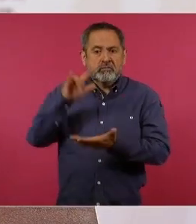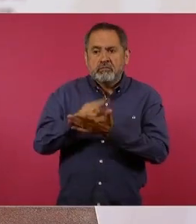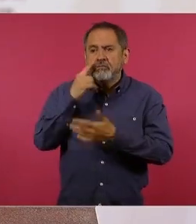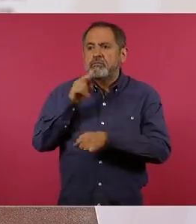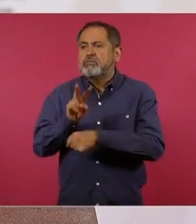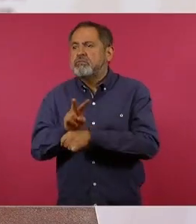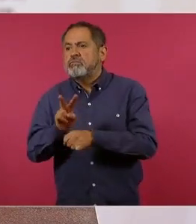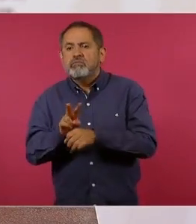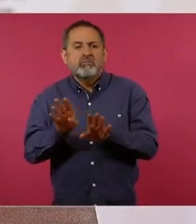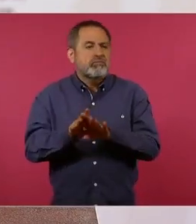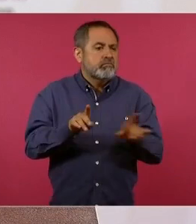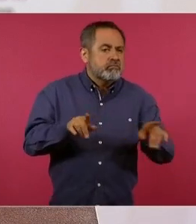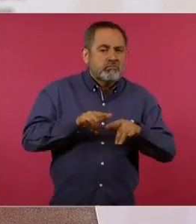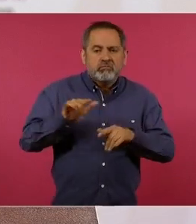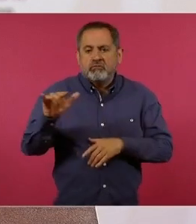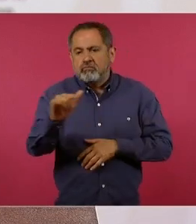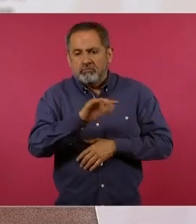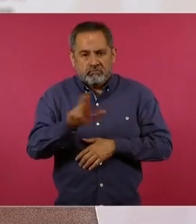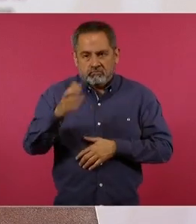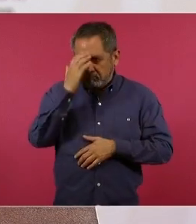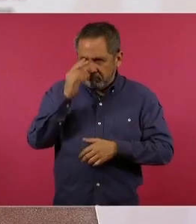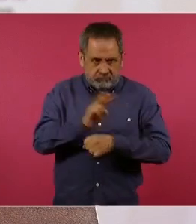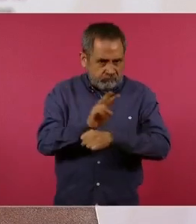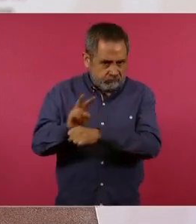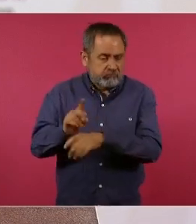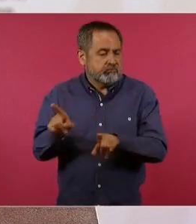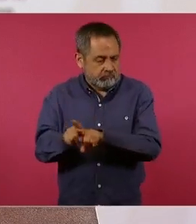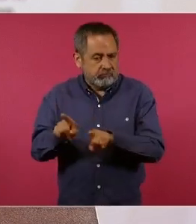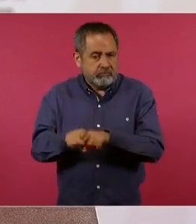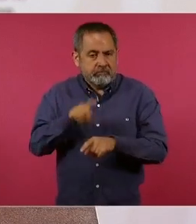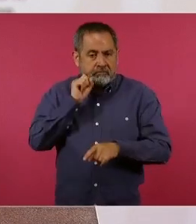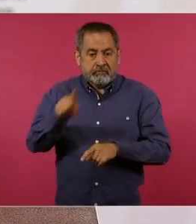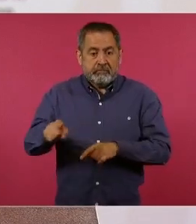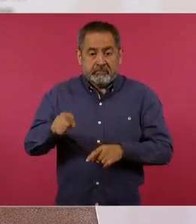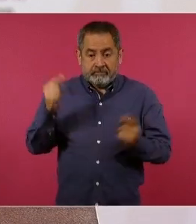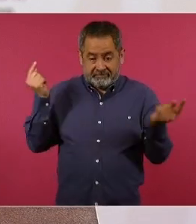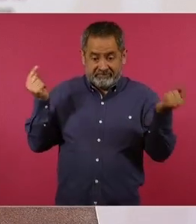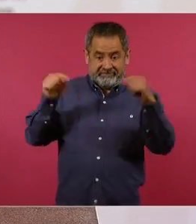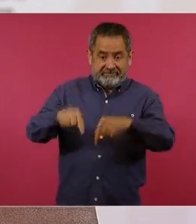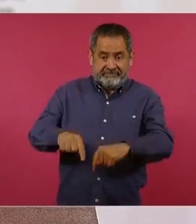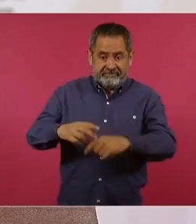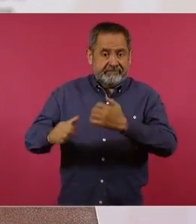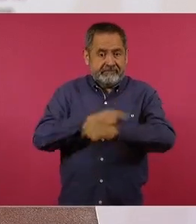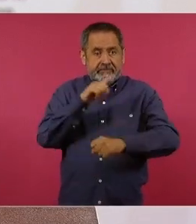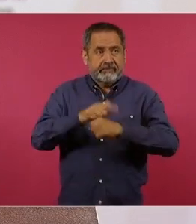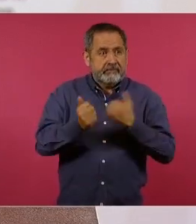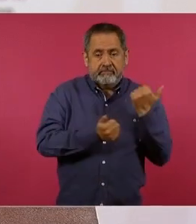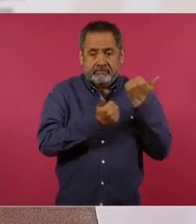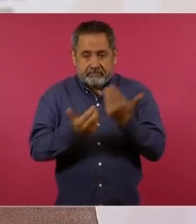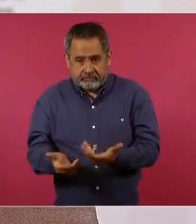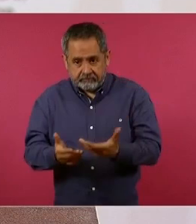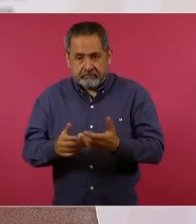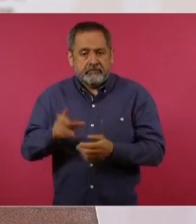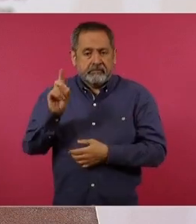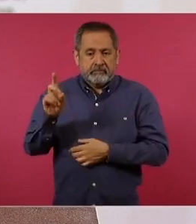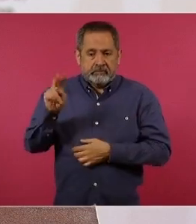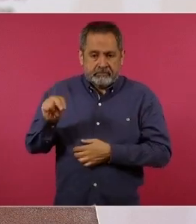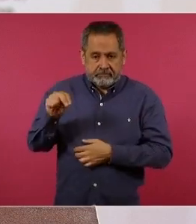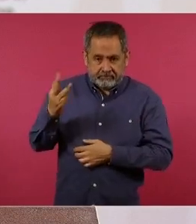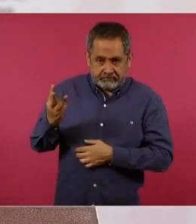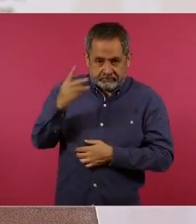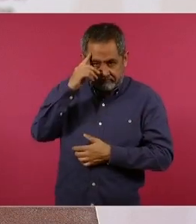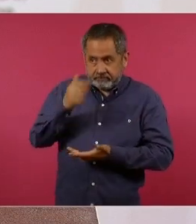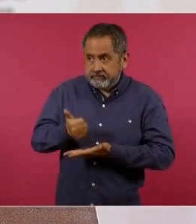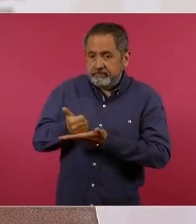vigilancia, transporte y reconocimiento, principal centro de acopio a nivel nacional y aplicación del Plan DN3 y ayuda